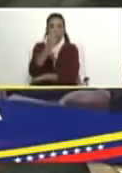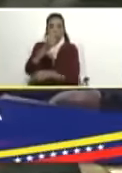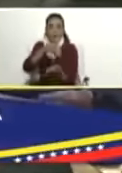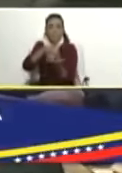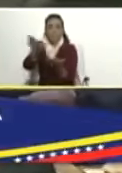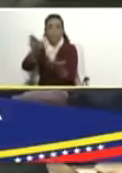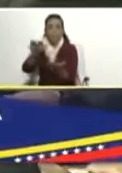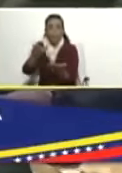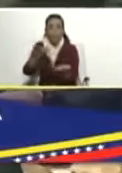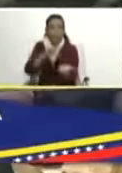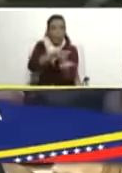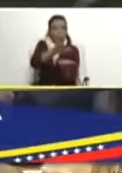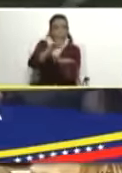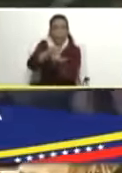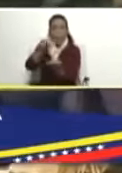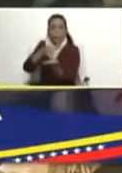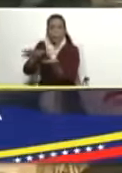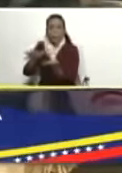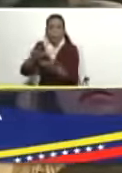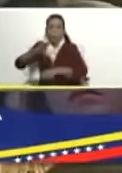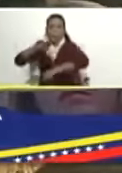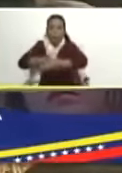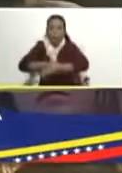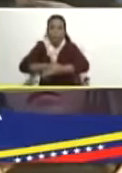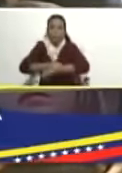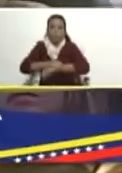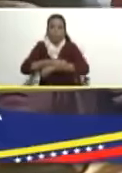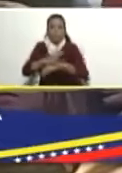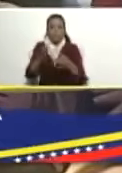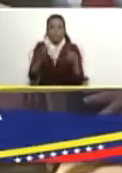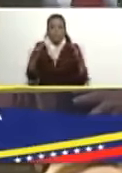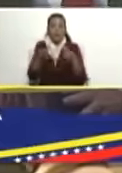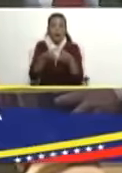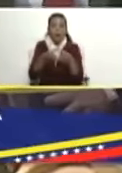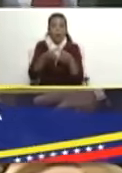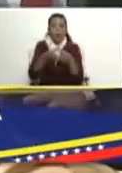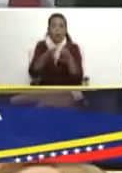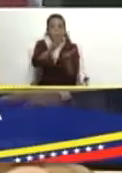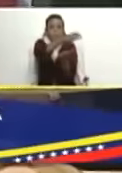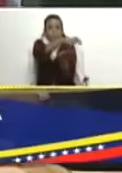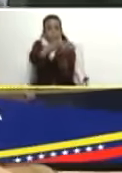despojo y el fraude arbitral.